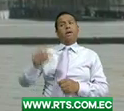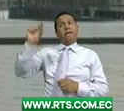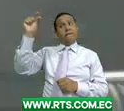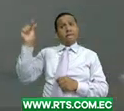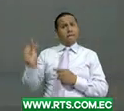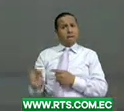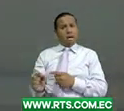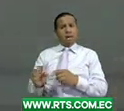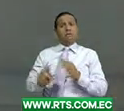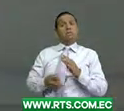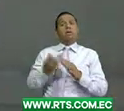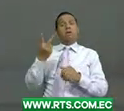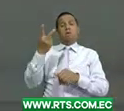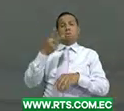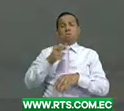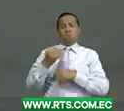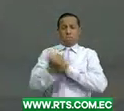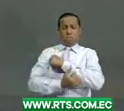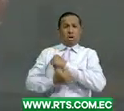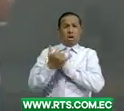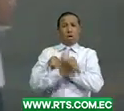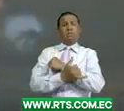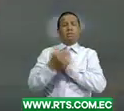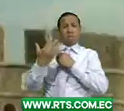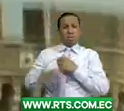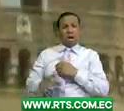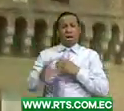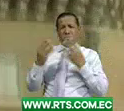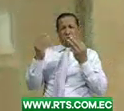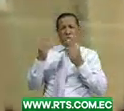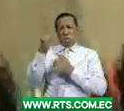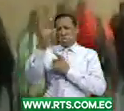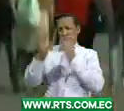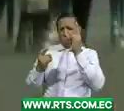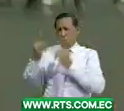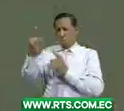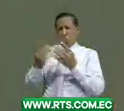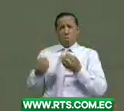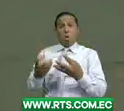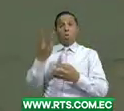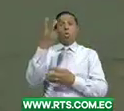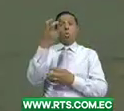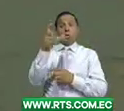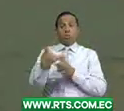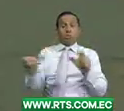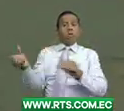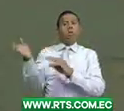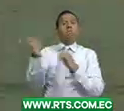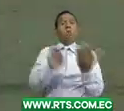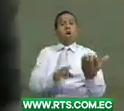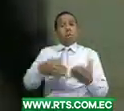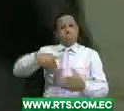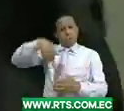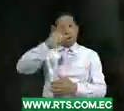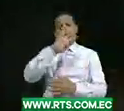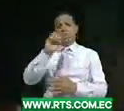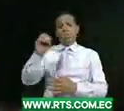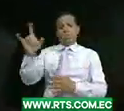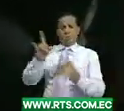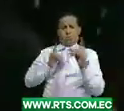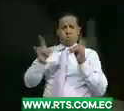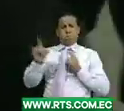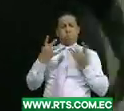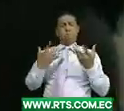convertido en el segundo país con más casos de coronavirus confirmados. Ya hay 12 personas fallecidas y más de 400 contagiados.